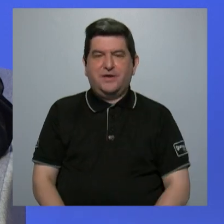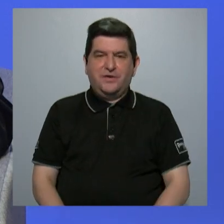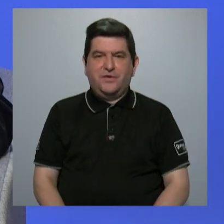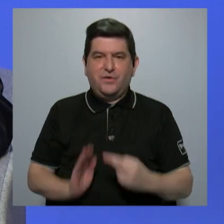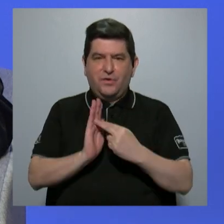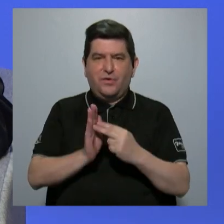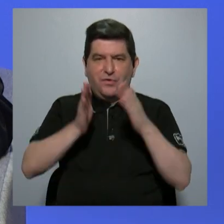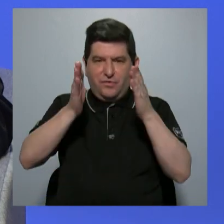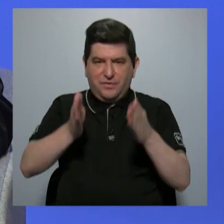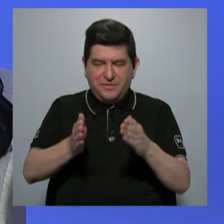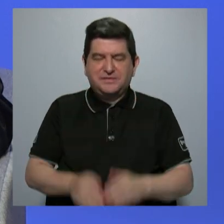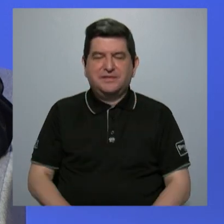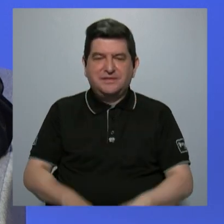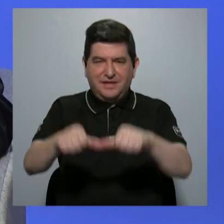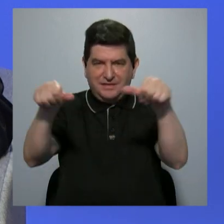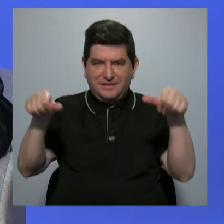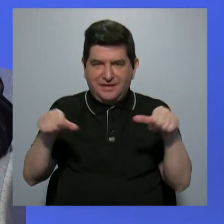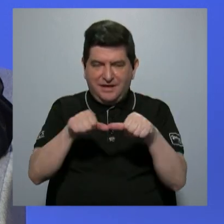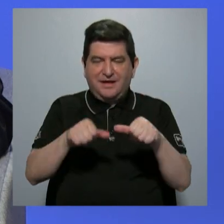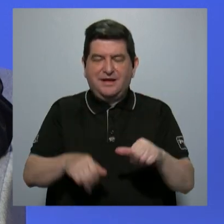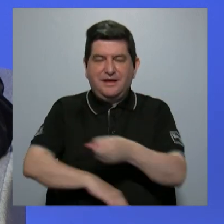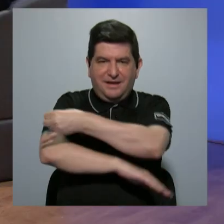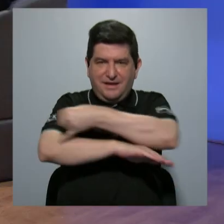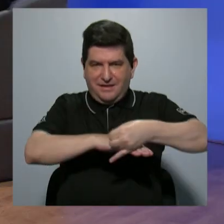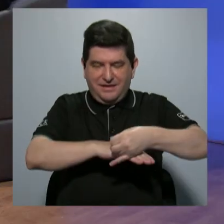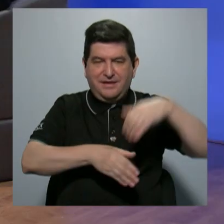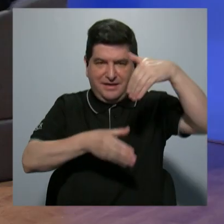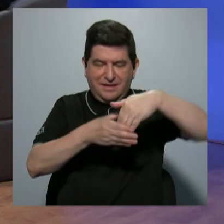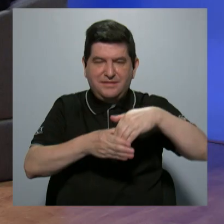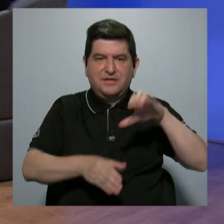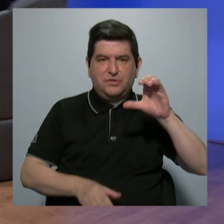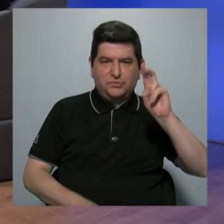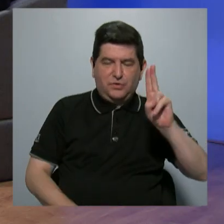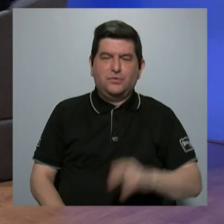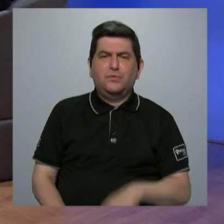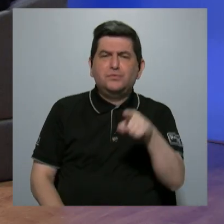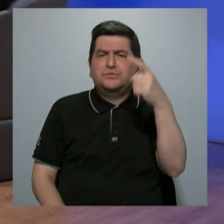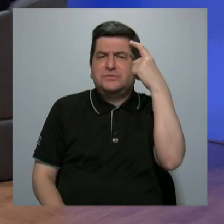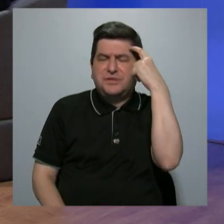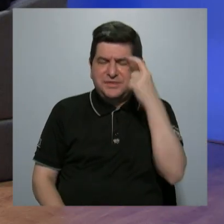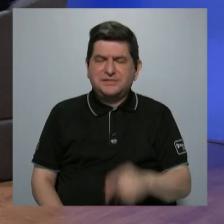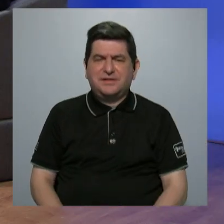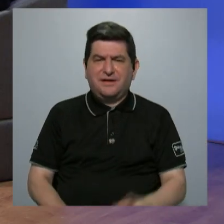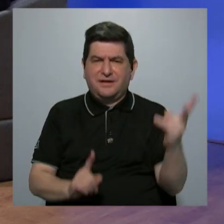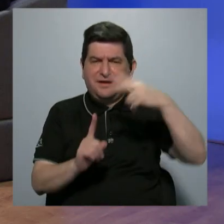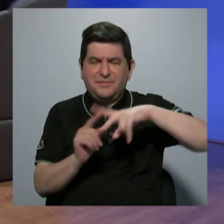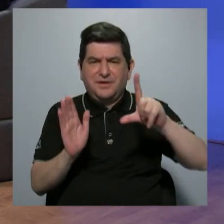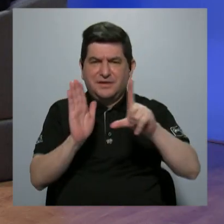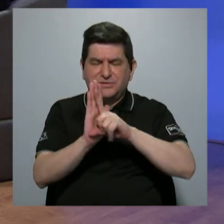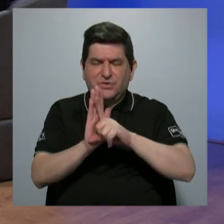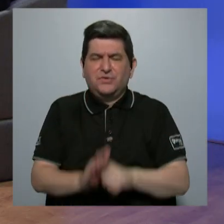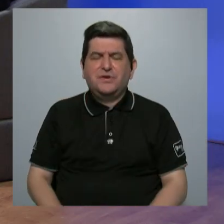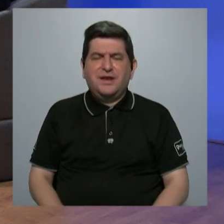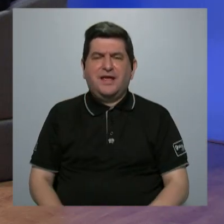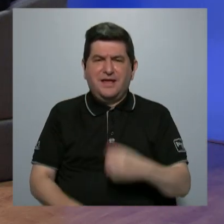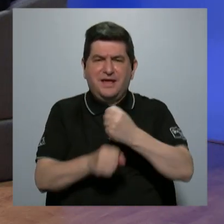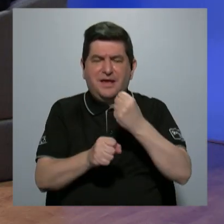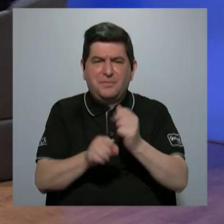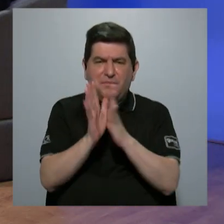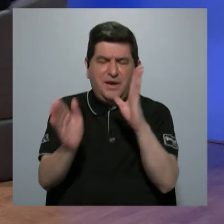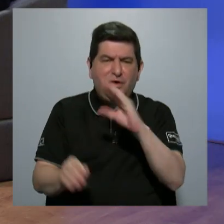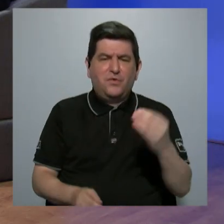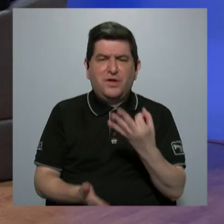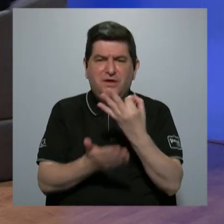de ingenierías en el Consejo. Doña Natalia, ¿qué piensa usted de la aplicación de las leyes de empleo público y del fortalecimiento de las finanzas públicas en la